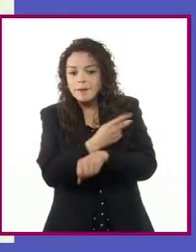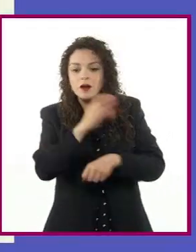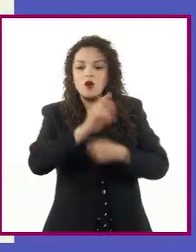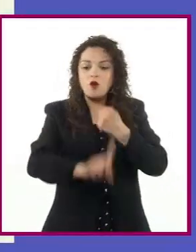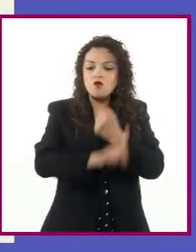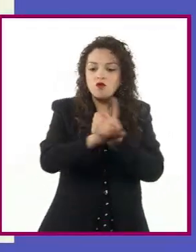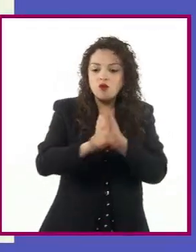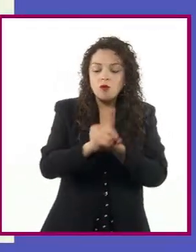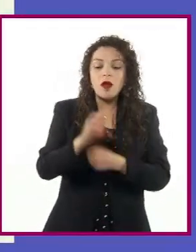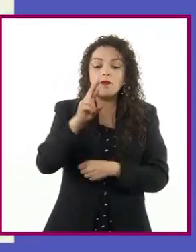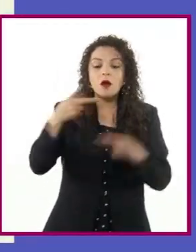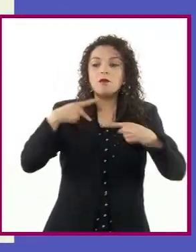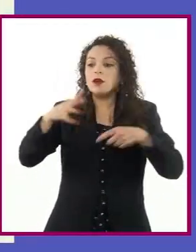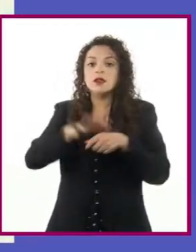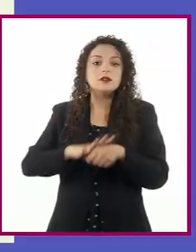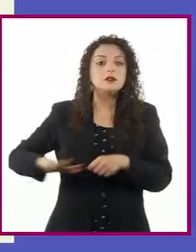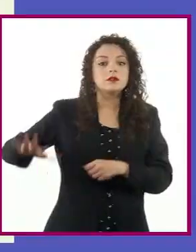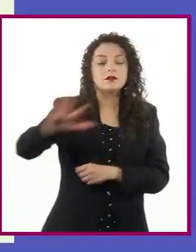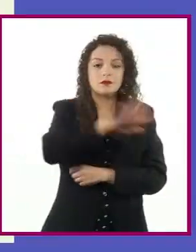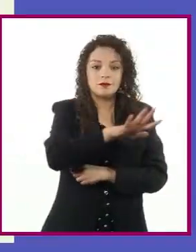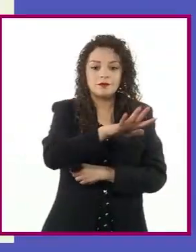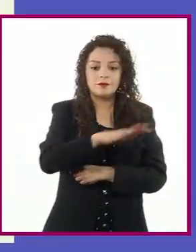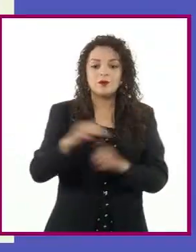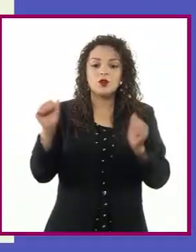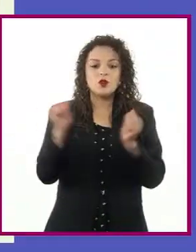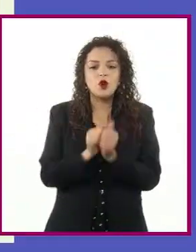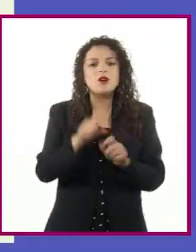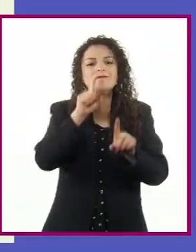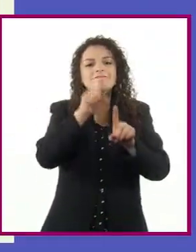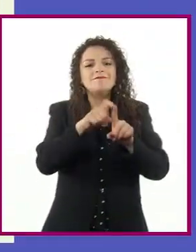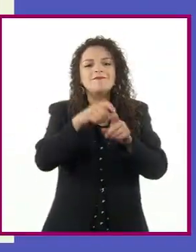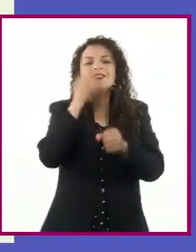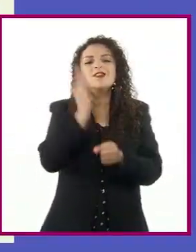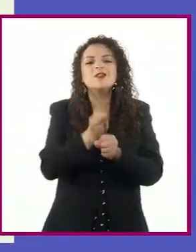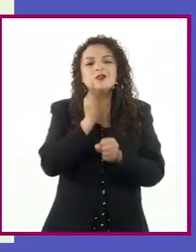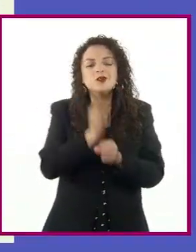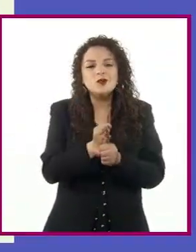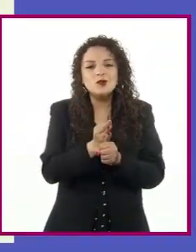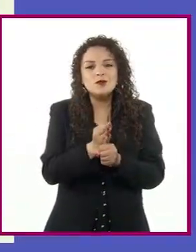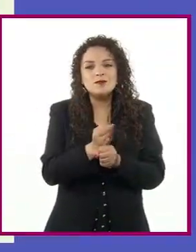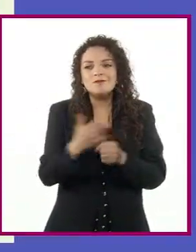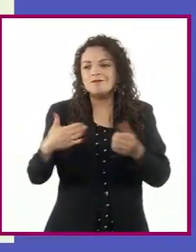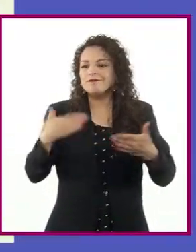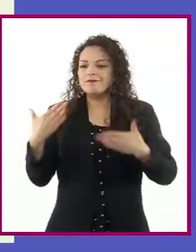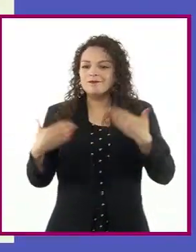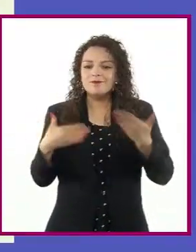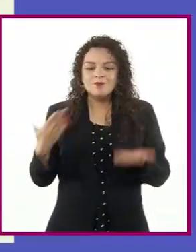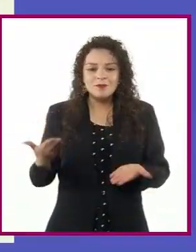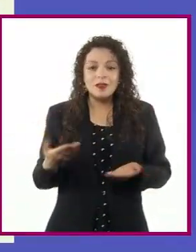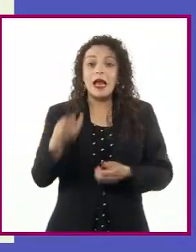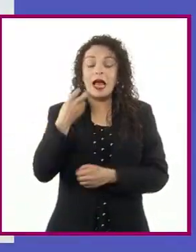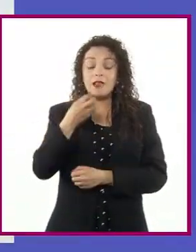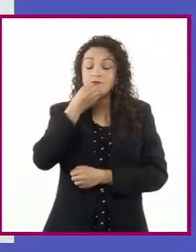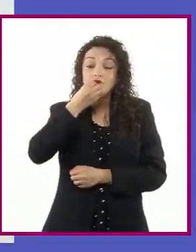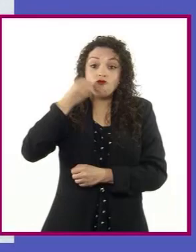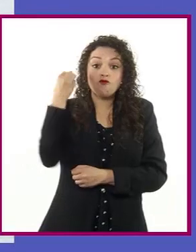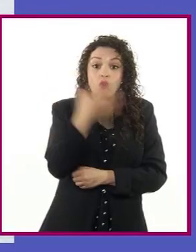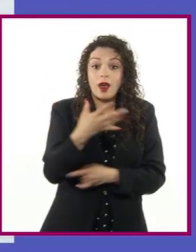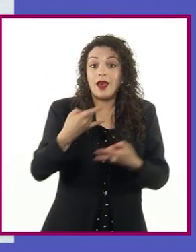su sociedad de manera irónica o de humor. Asimismo, presenta historias fantásticas.